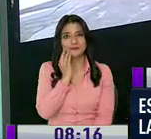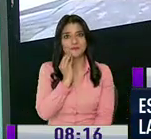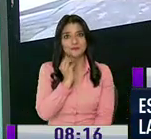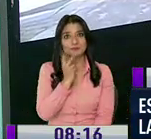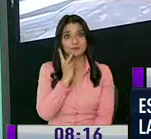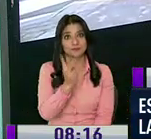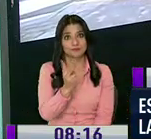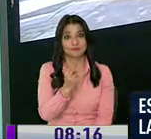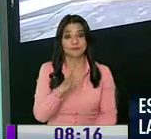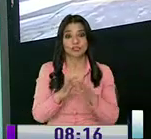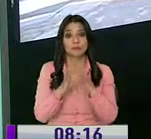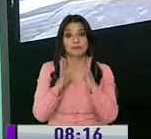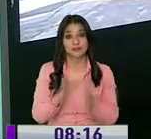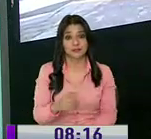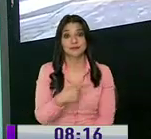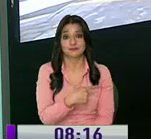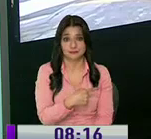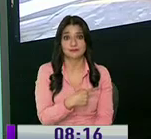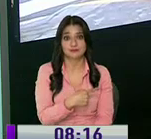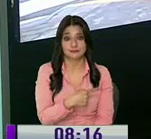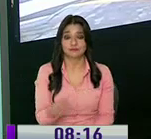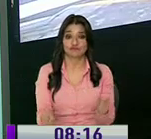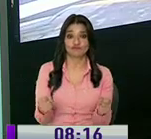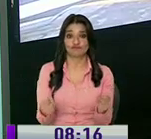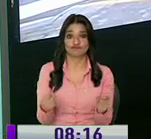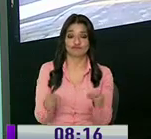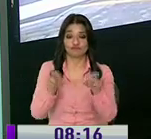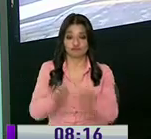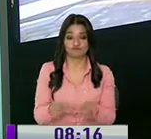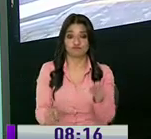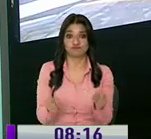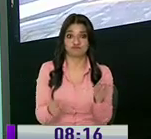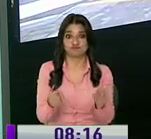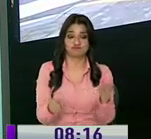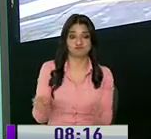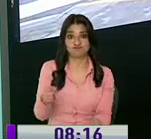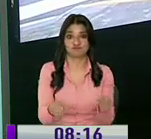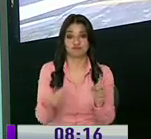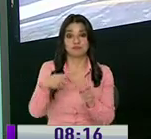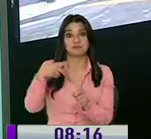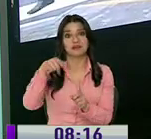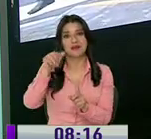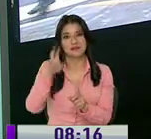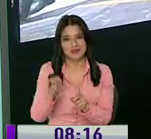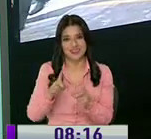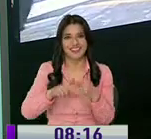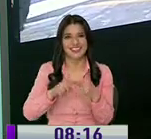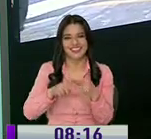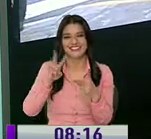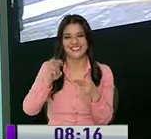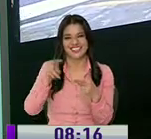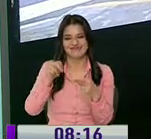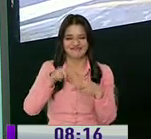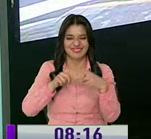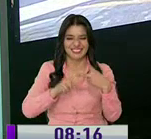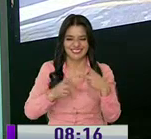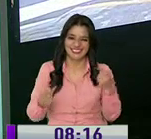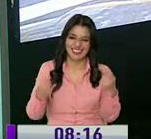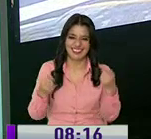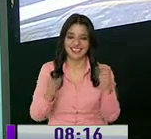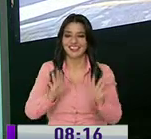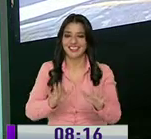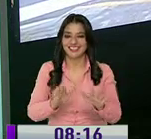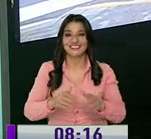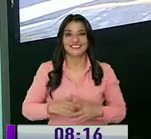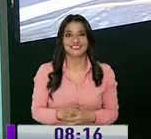tener compañero, el troncomóvil, o sea, va manejado por Pablo Mármol y por Vilma. Así sería un poco, y van